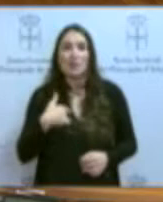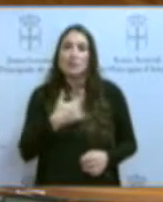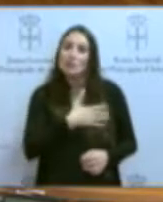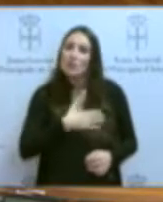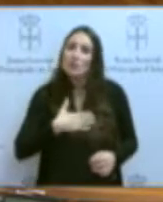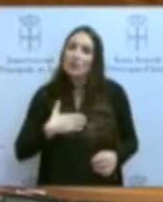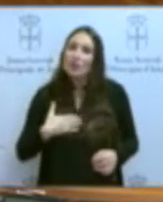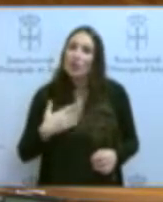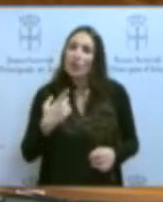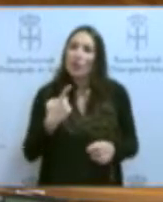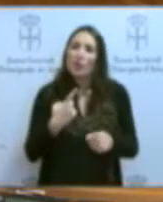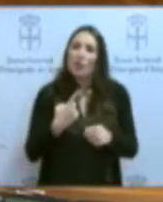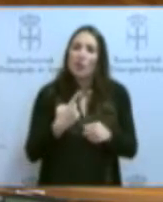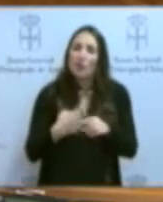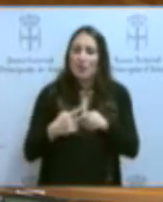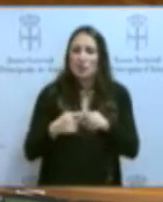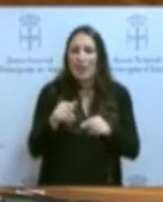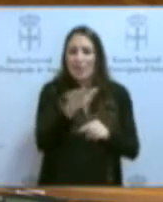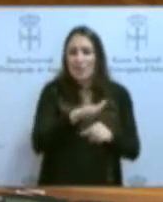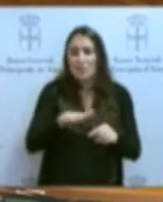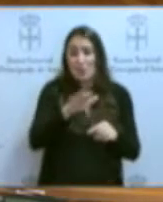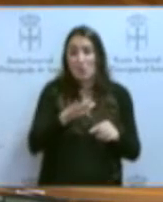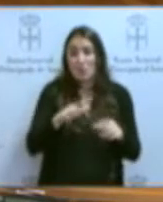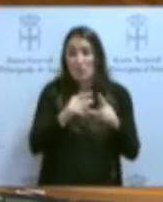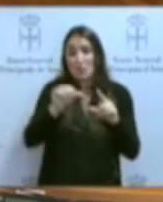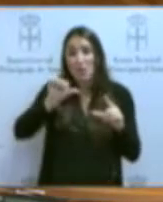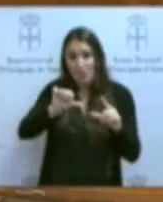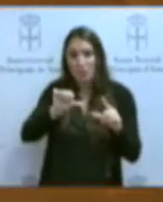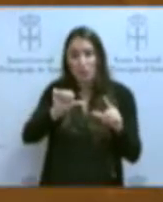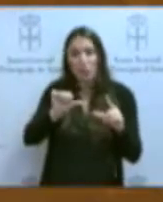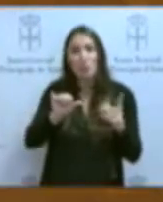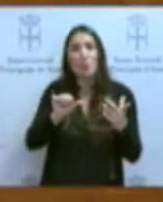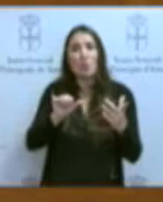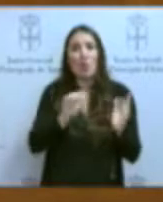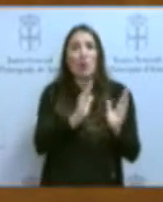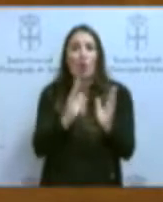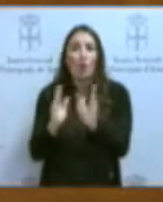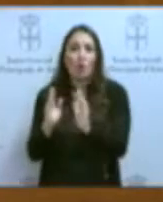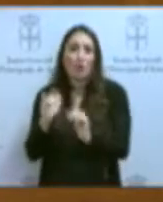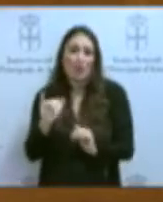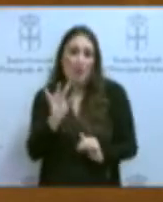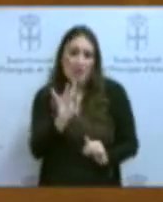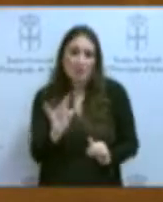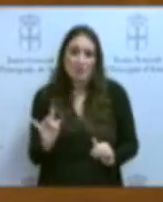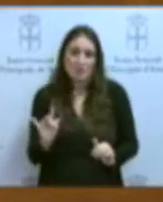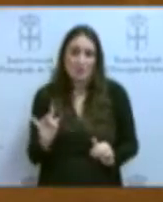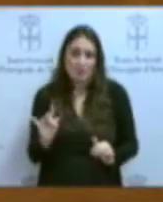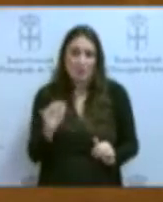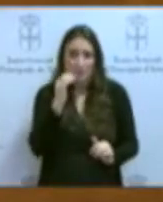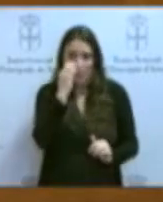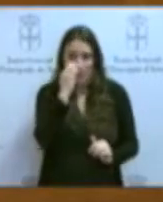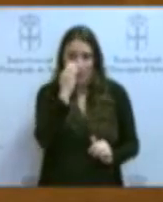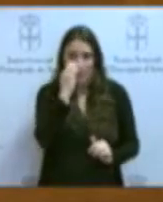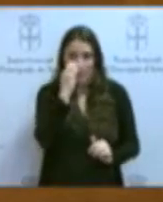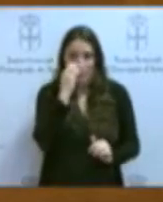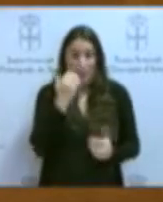las cuestiones que ha dicho. El área metropolitana existe, aunque no esté ordenada. No tiene sentido negarla, como no tiene sentido negar la